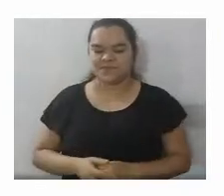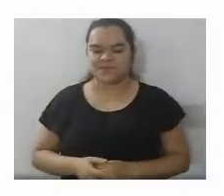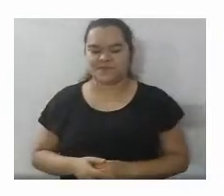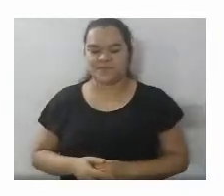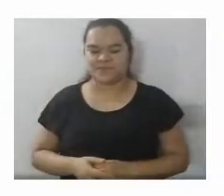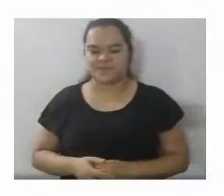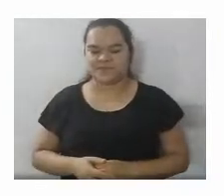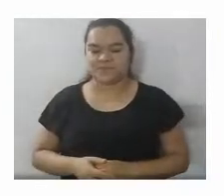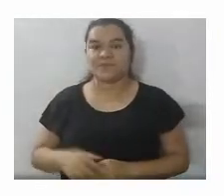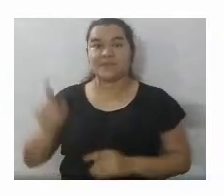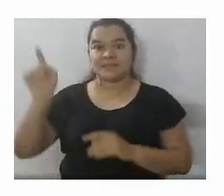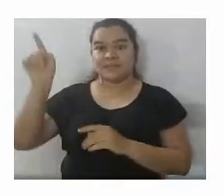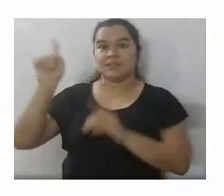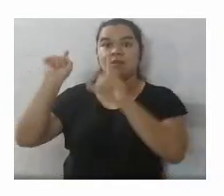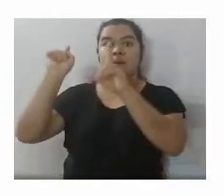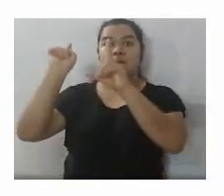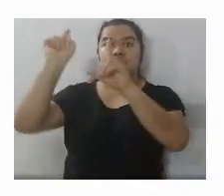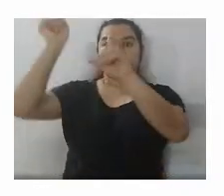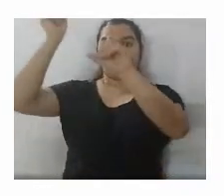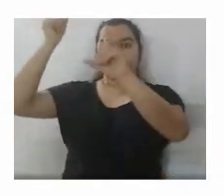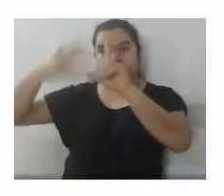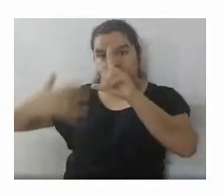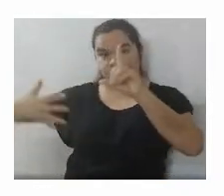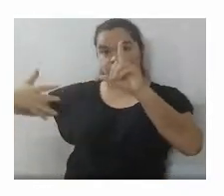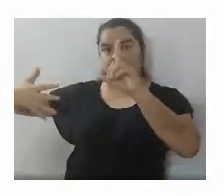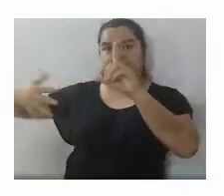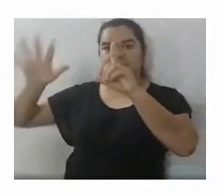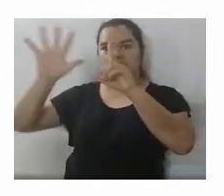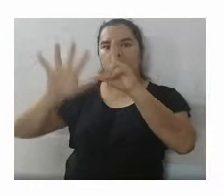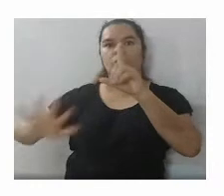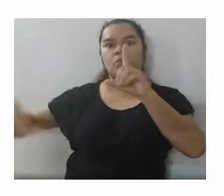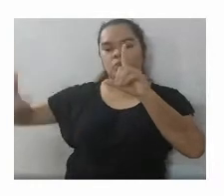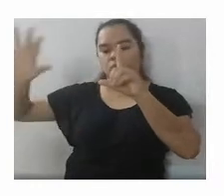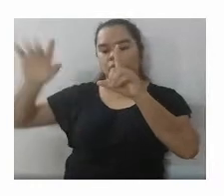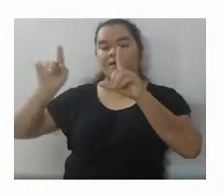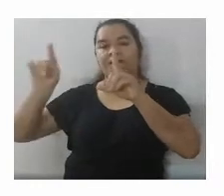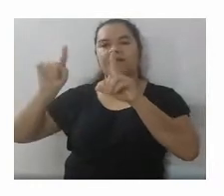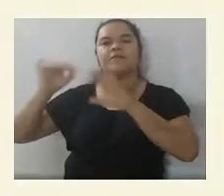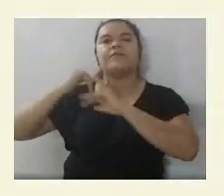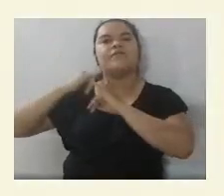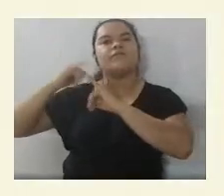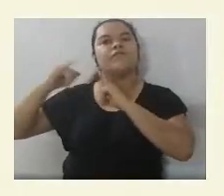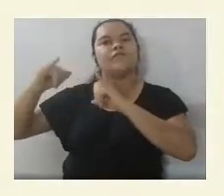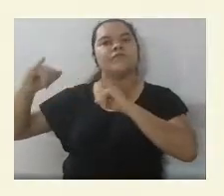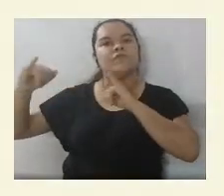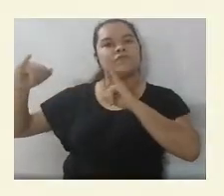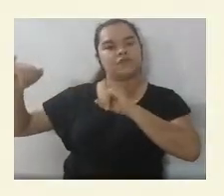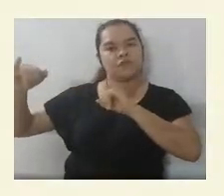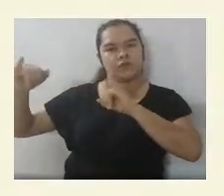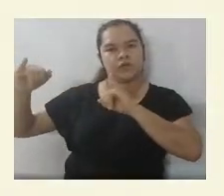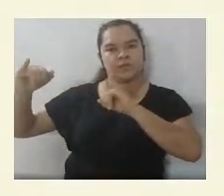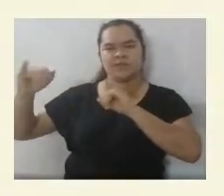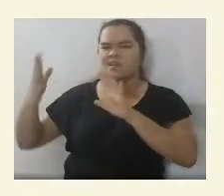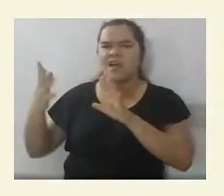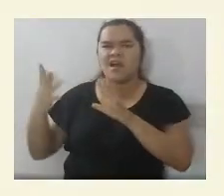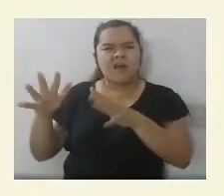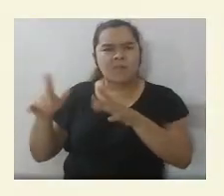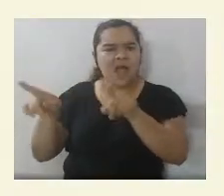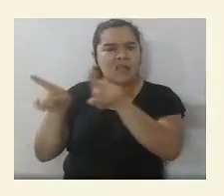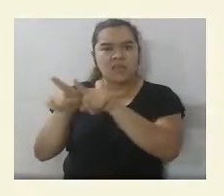Fíjense, bueno, acá hay una pestaña, bueno, los lleva a un sitio, ¿sí? Alumno. Acá hay un poco de información, que es información que es prácticamente la misma que está en la